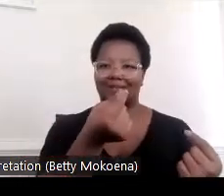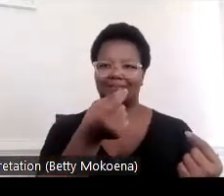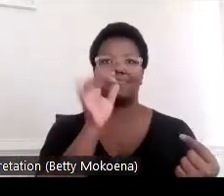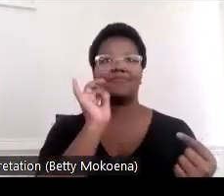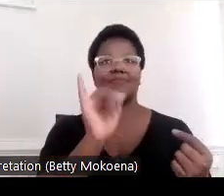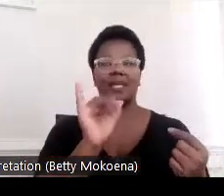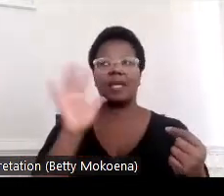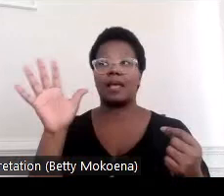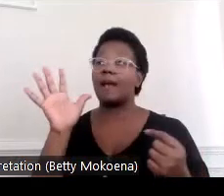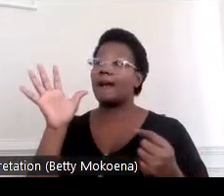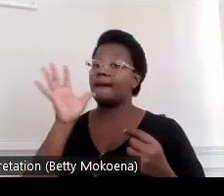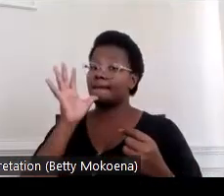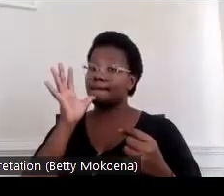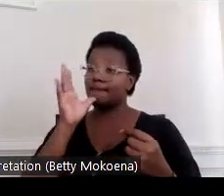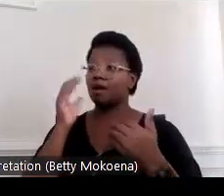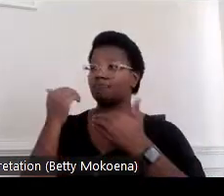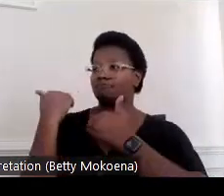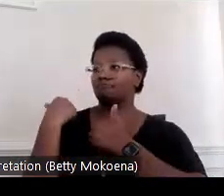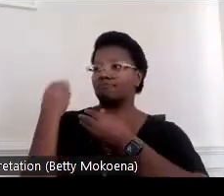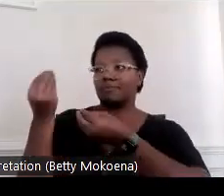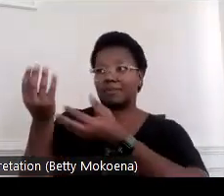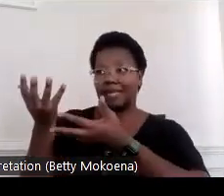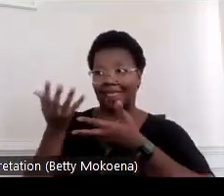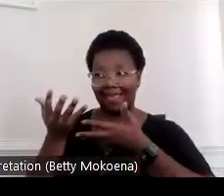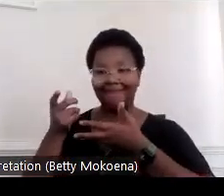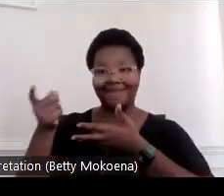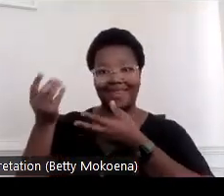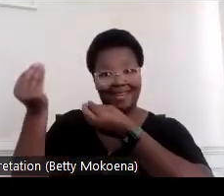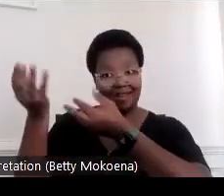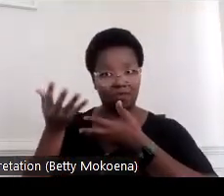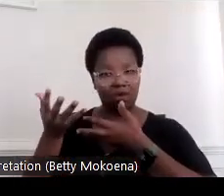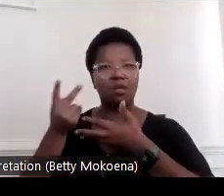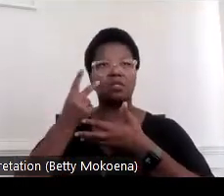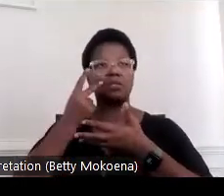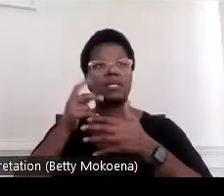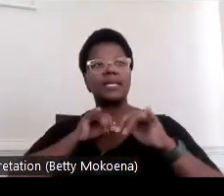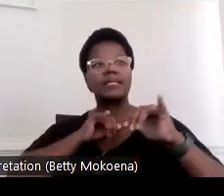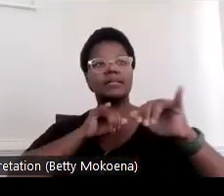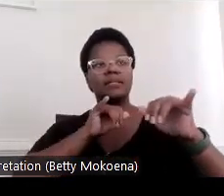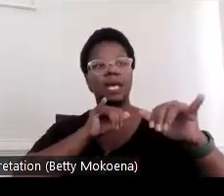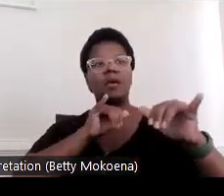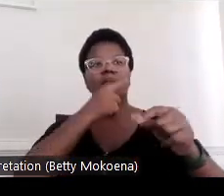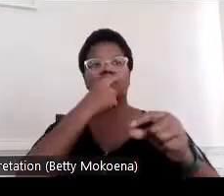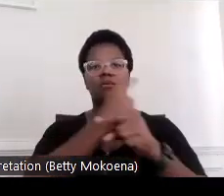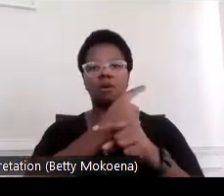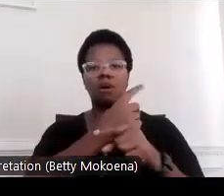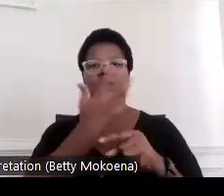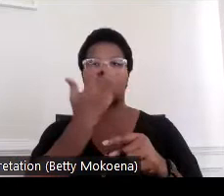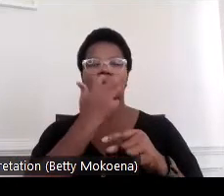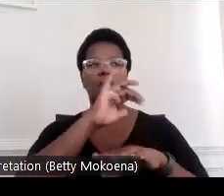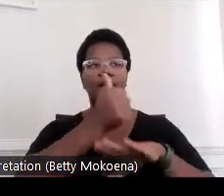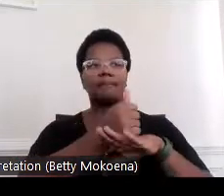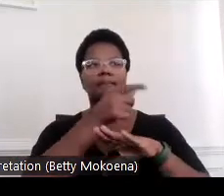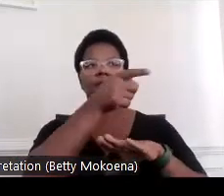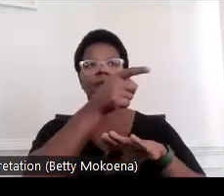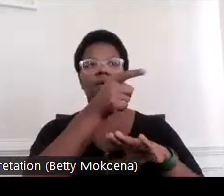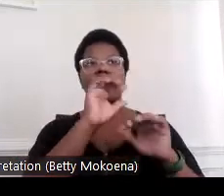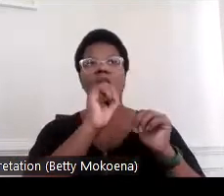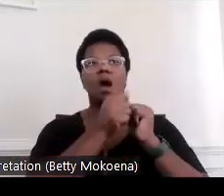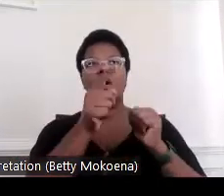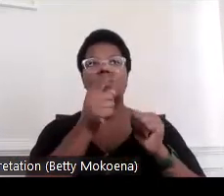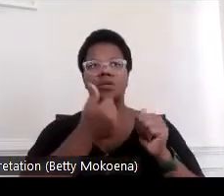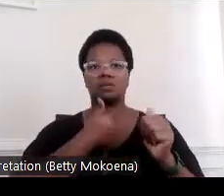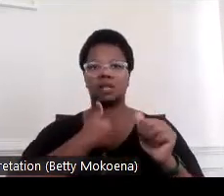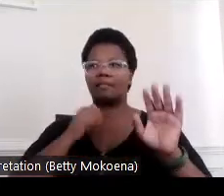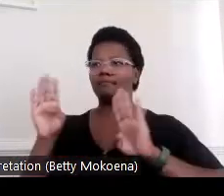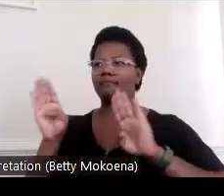Entonces aunque su mamá fuera la persona que yo estaba con la cual yo estaba hablando yo podía ver yo podía observar